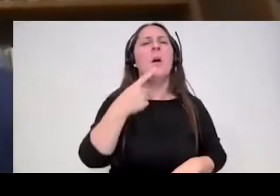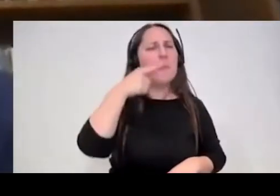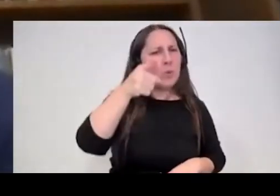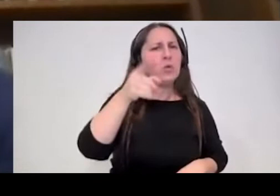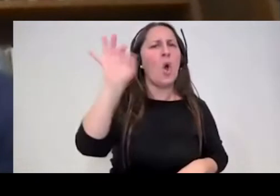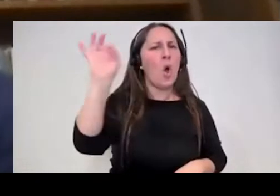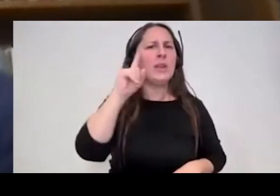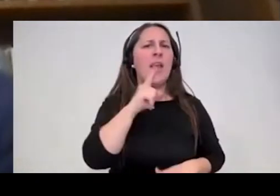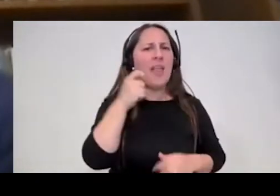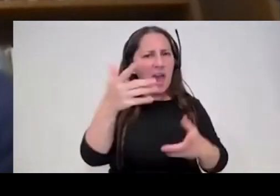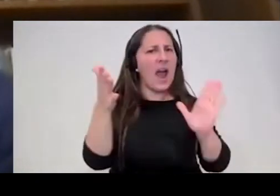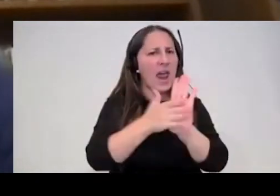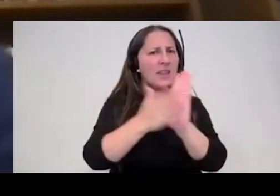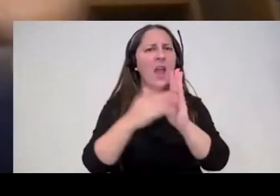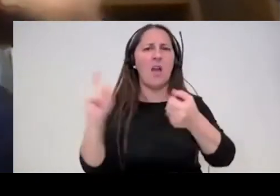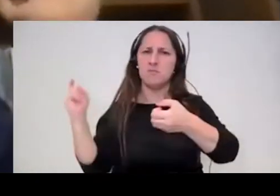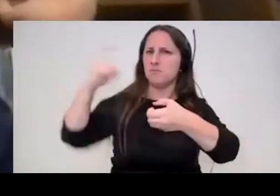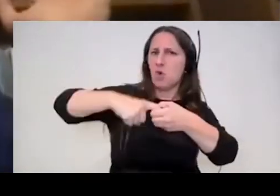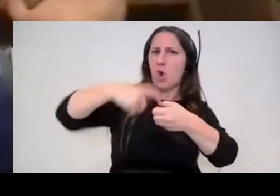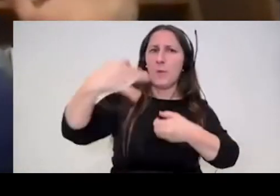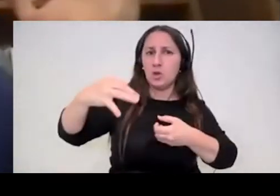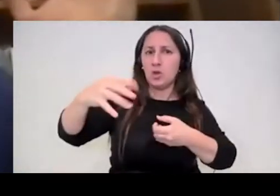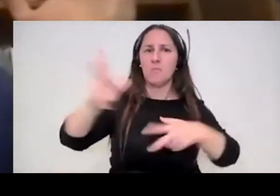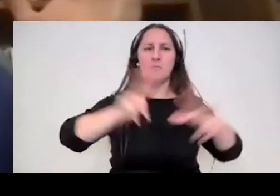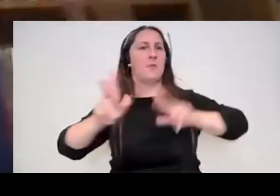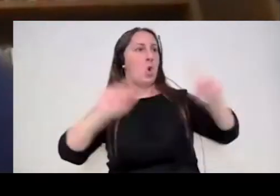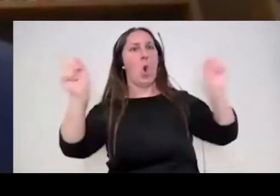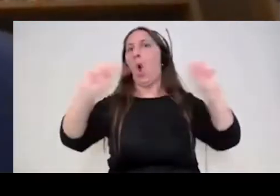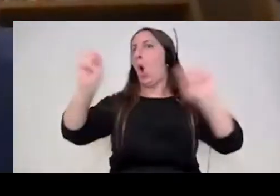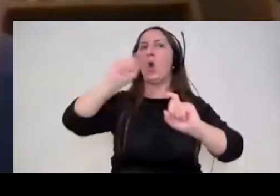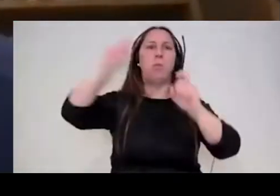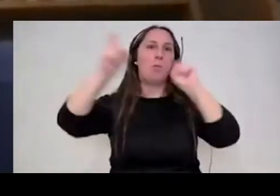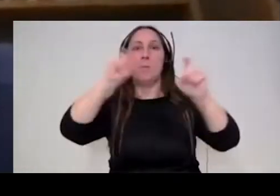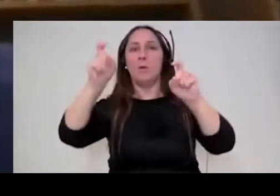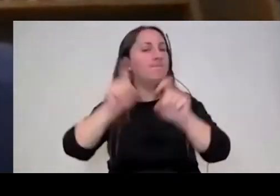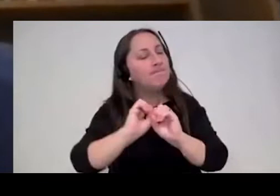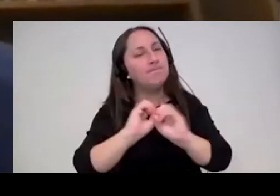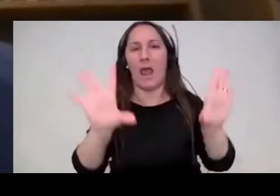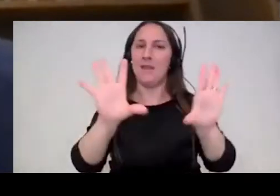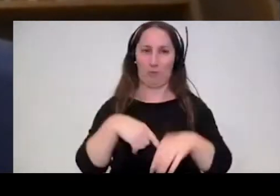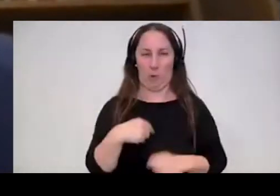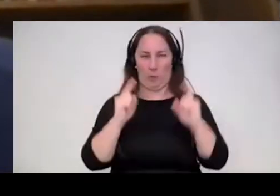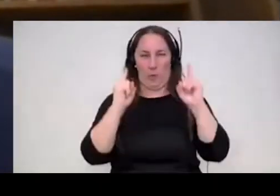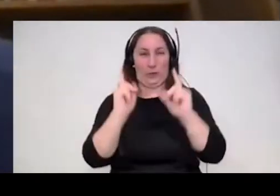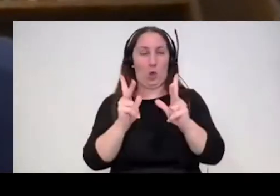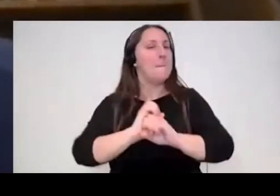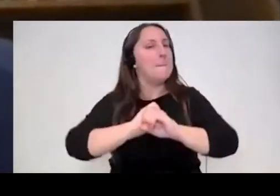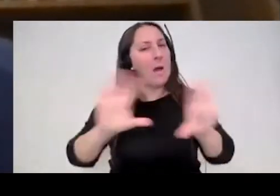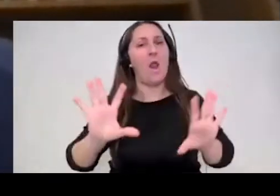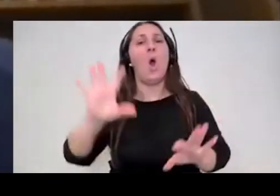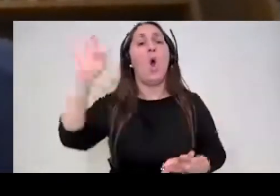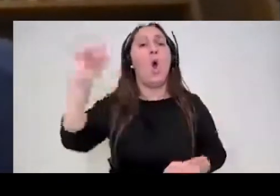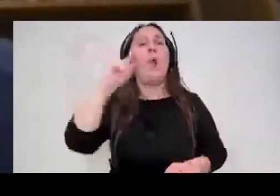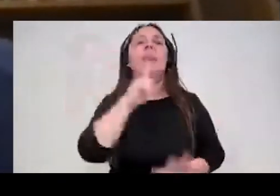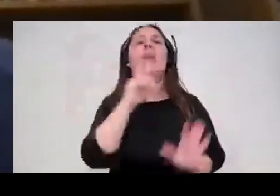OIT garantiza la afiliación obligatoria? Me dicen, no, es una violación a la libertad sindical. No, está mal. La OIT sí garantiza la